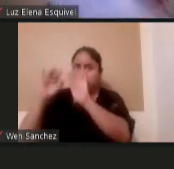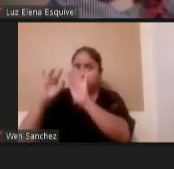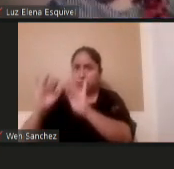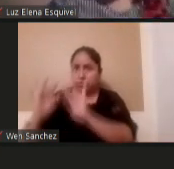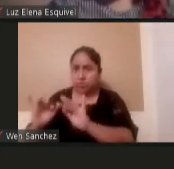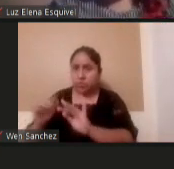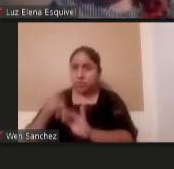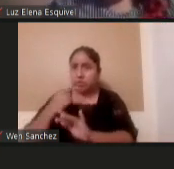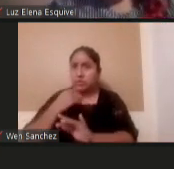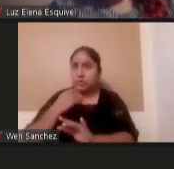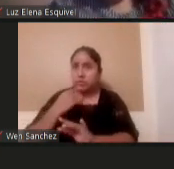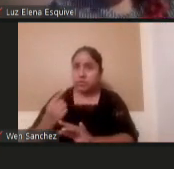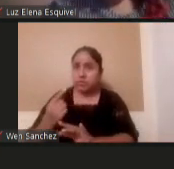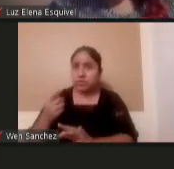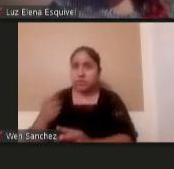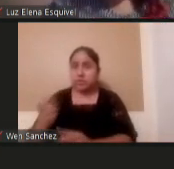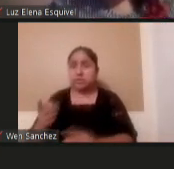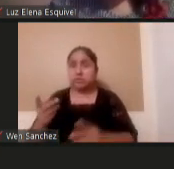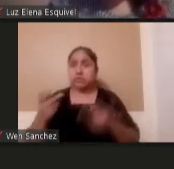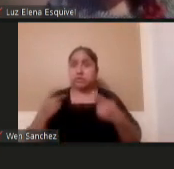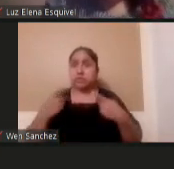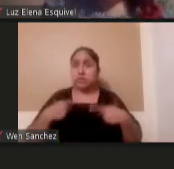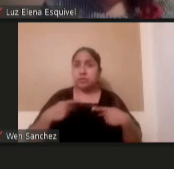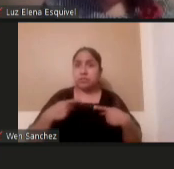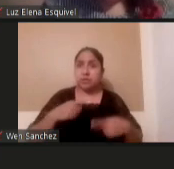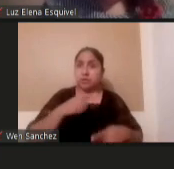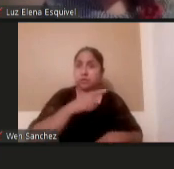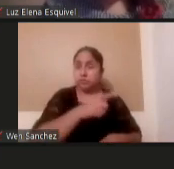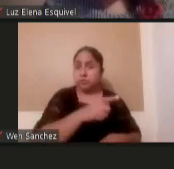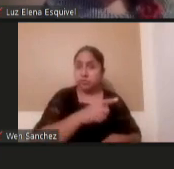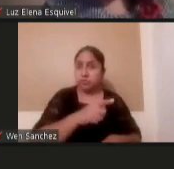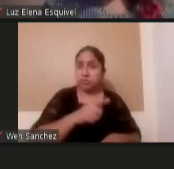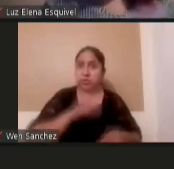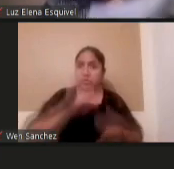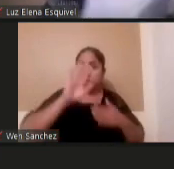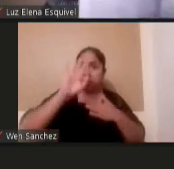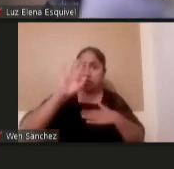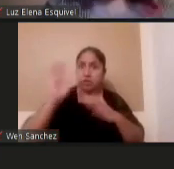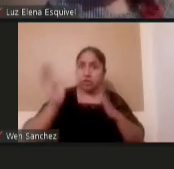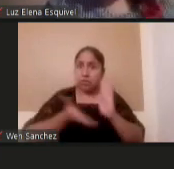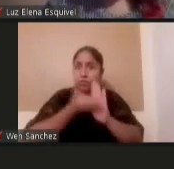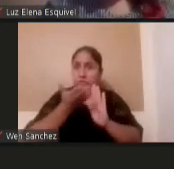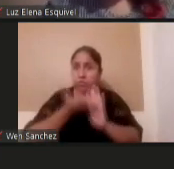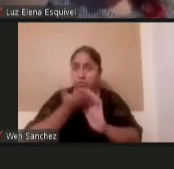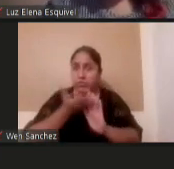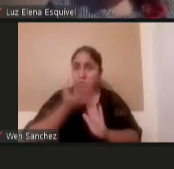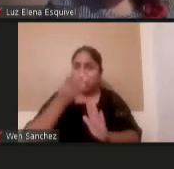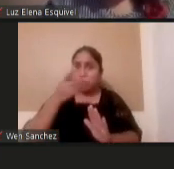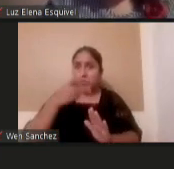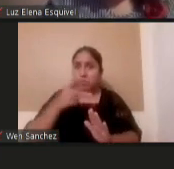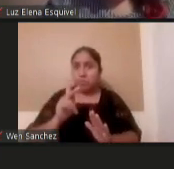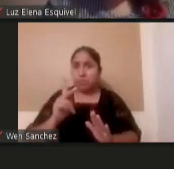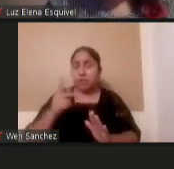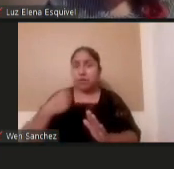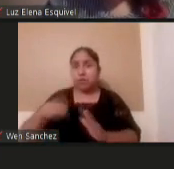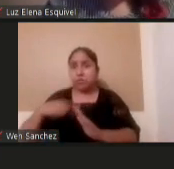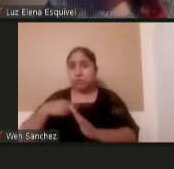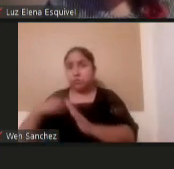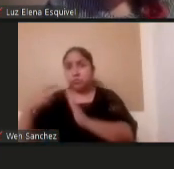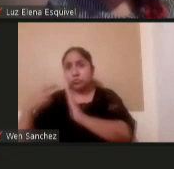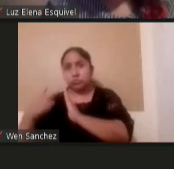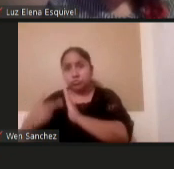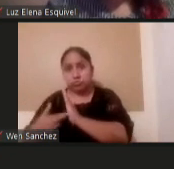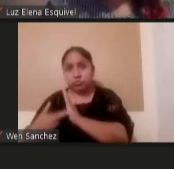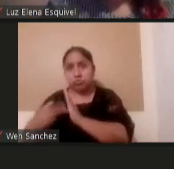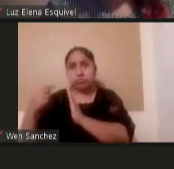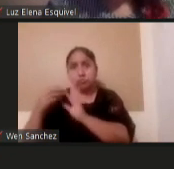el promovente incumpla con alguna de las condicionantes descritas en los puntos del presente acuerdo, la propiedad podrá ser revertida a favor del